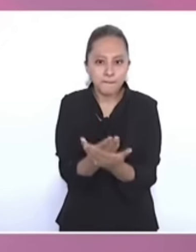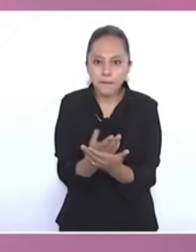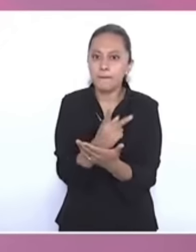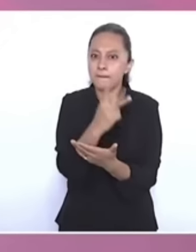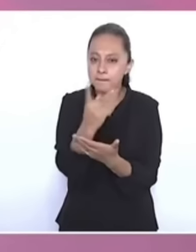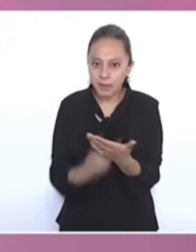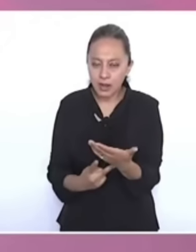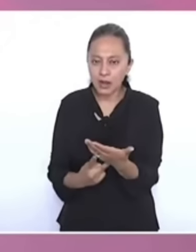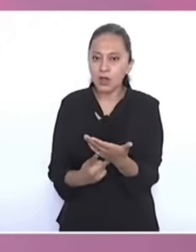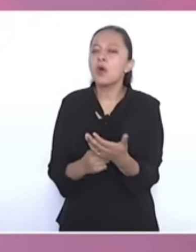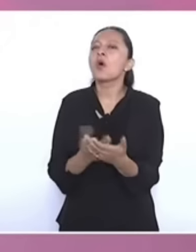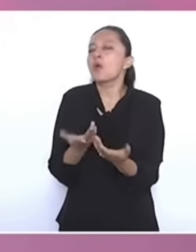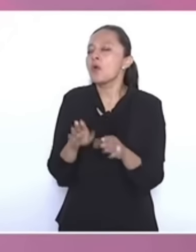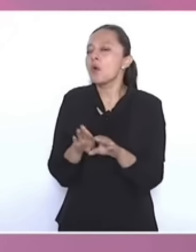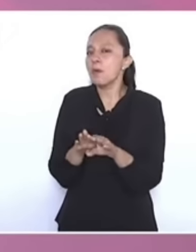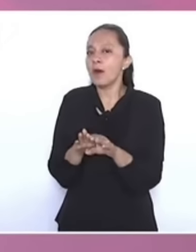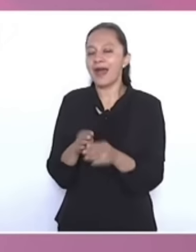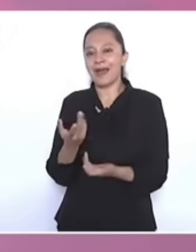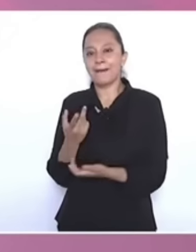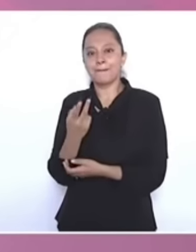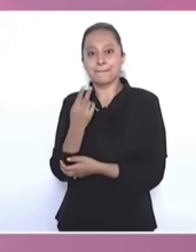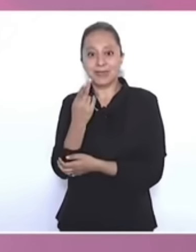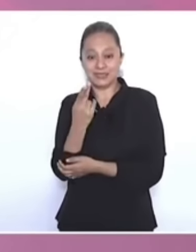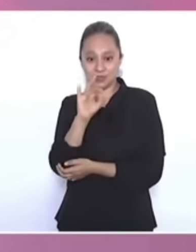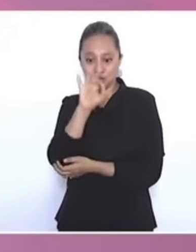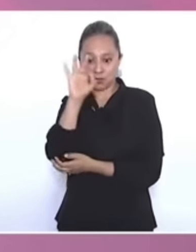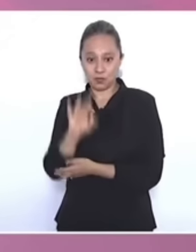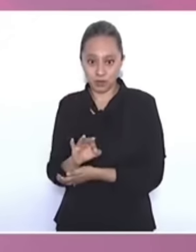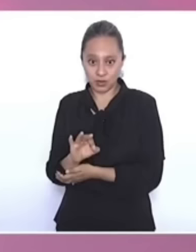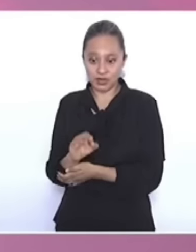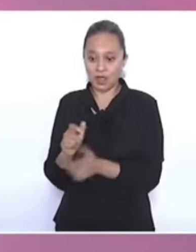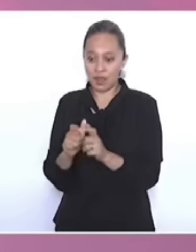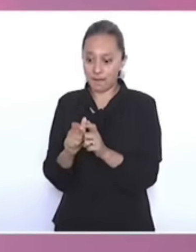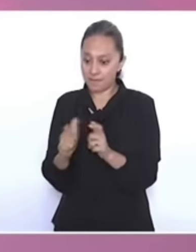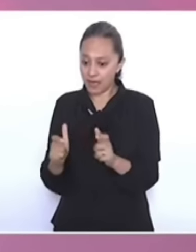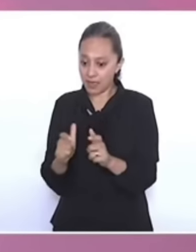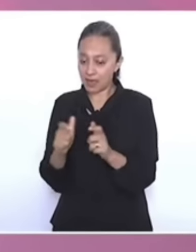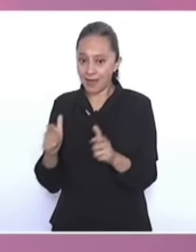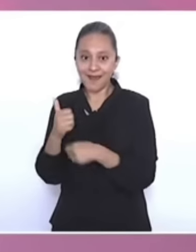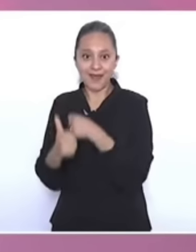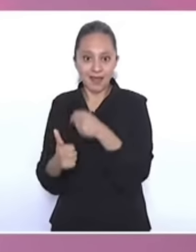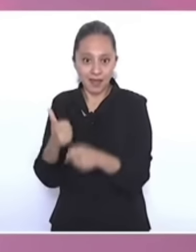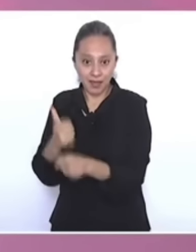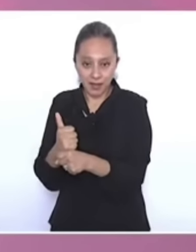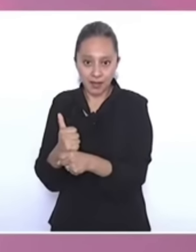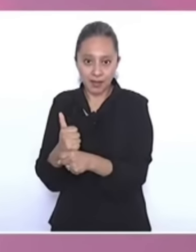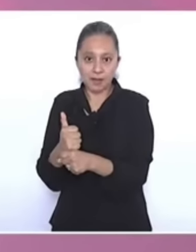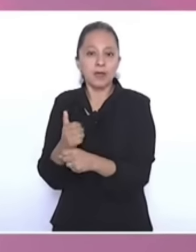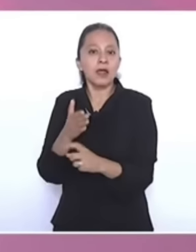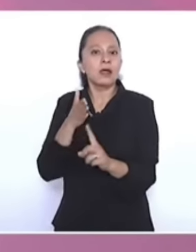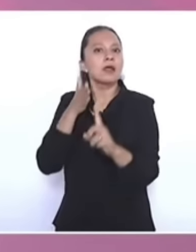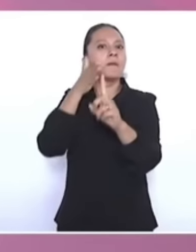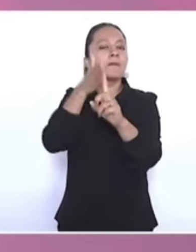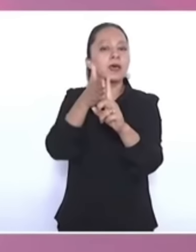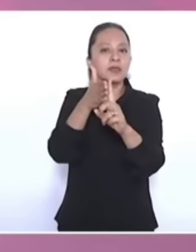en aumentar el 25% anual de esta pensión para llegar a entregar